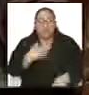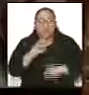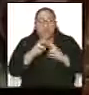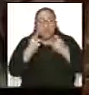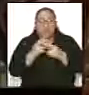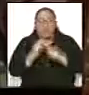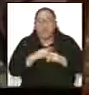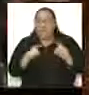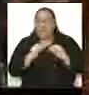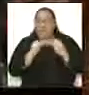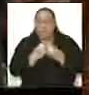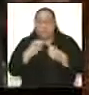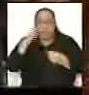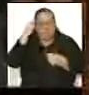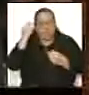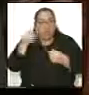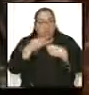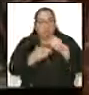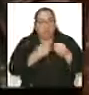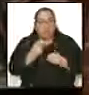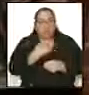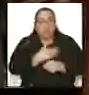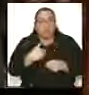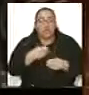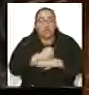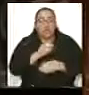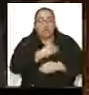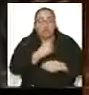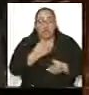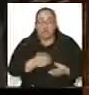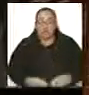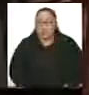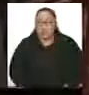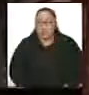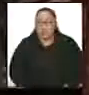bancadas, viene dando declaraciones el presidente del Consejo de Ministros. Tras esta